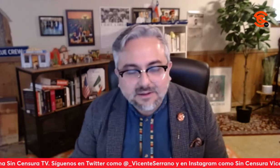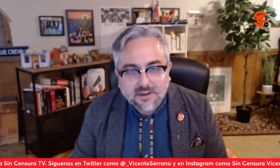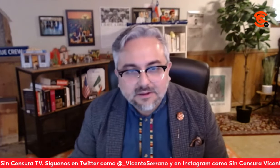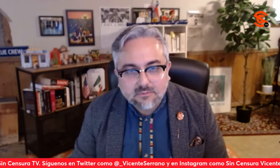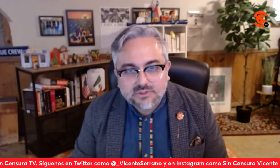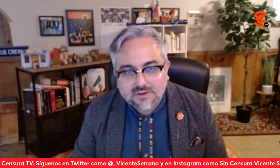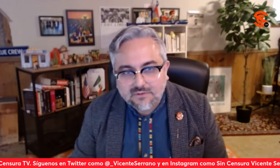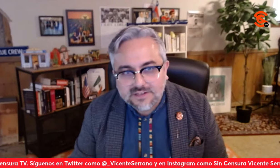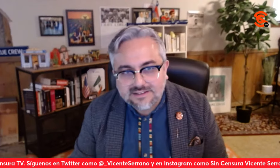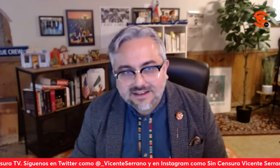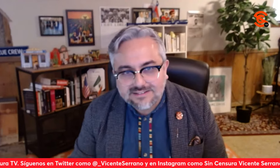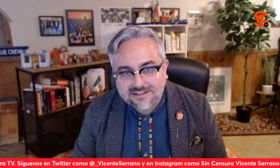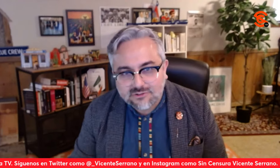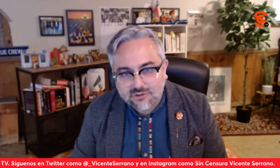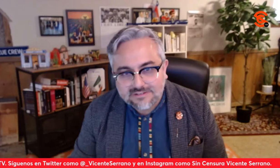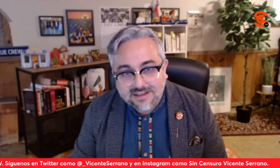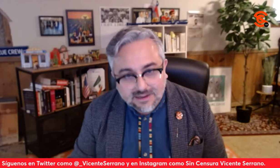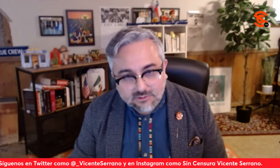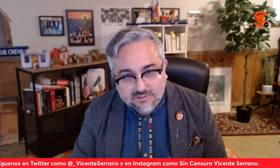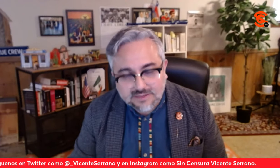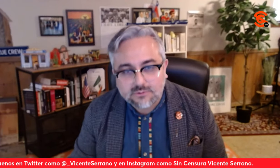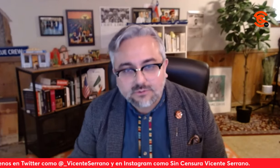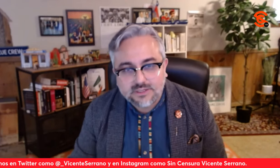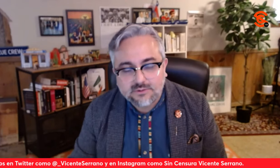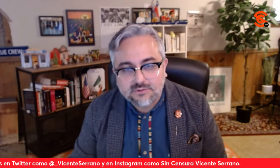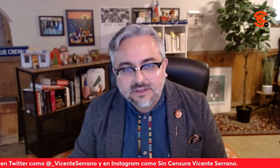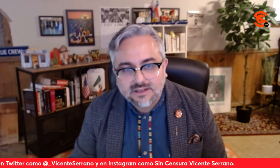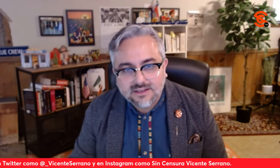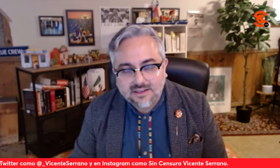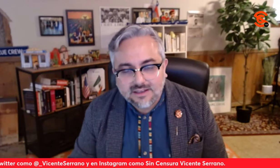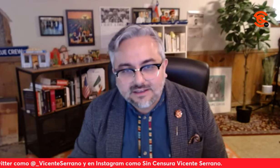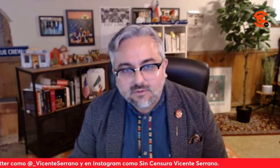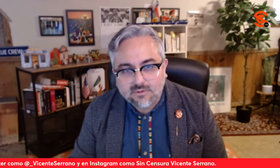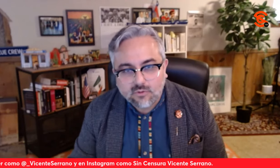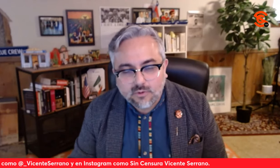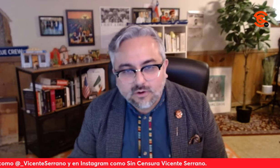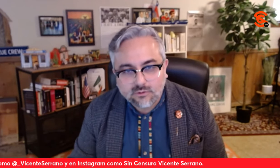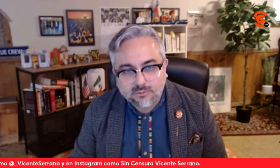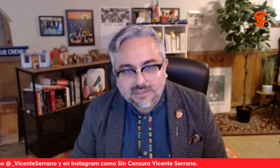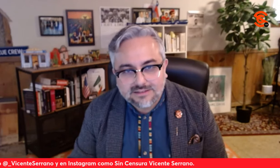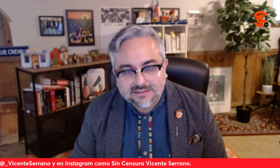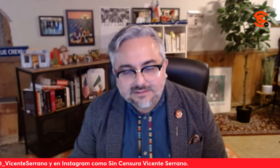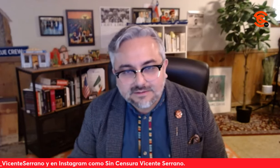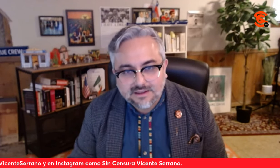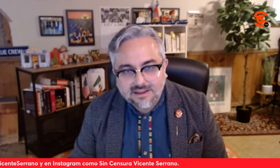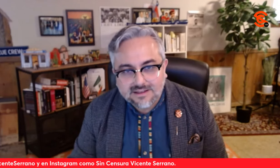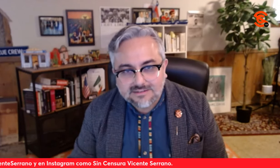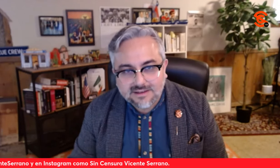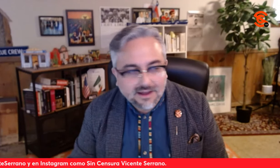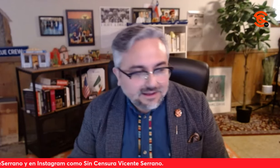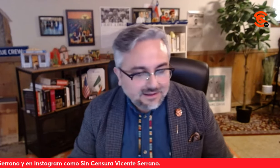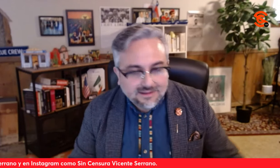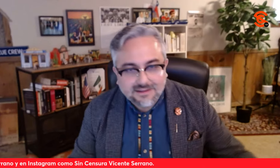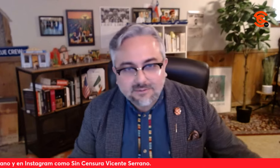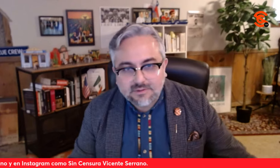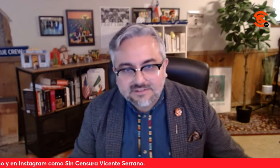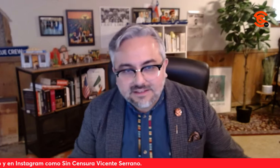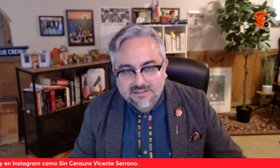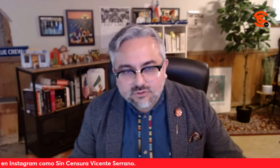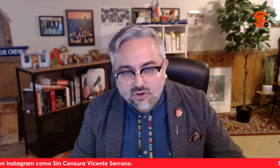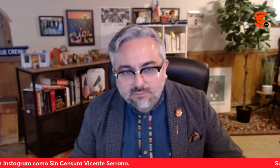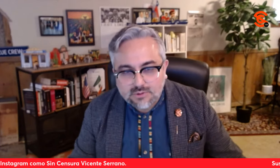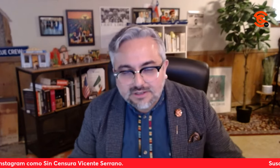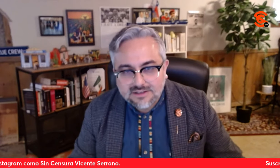tiene mucha fuerza en las elecciones acá en los Estados Unidos y en cuanto Bueno a los votantes hacia el